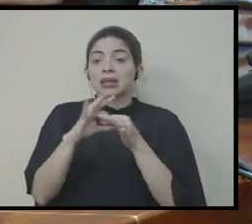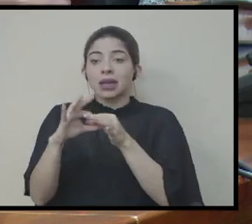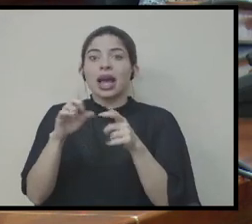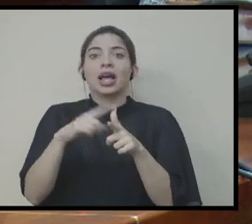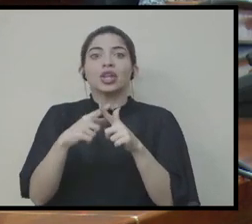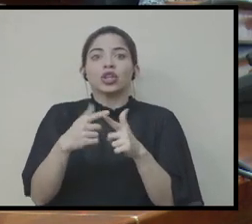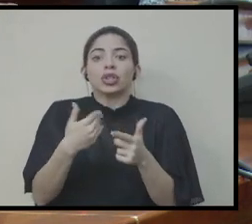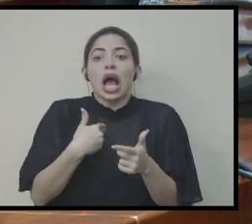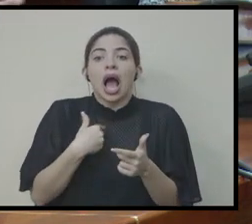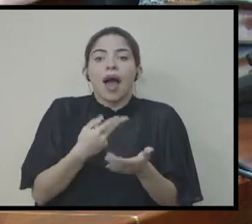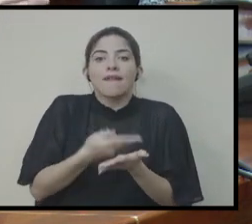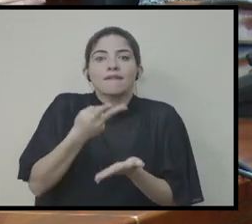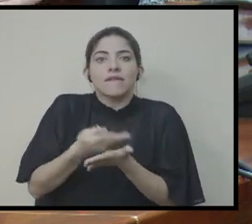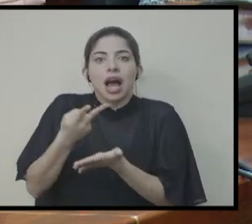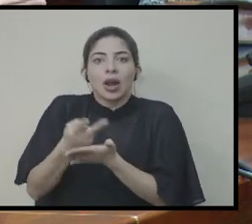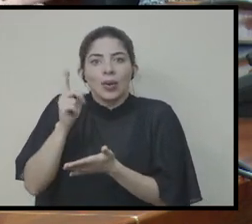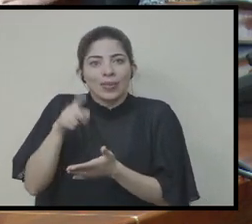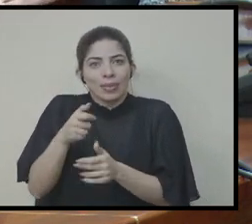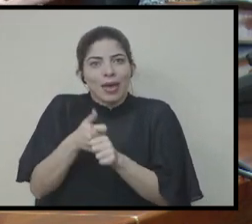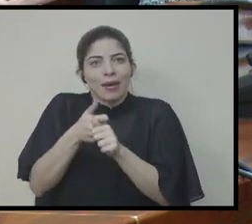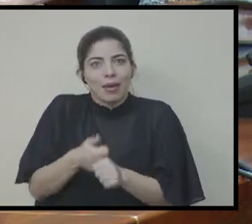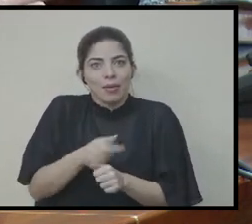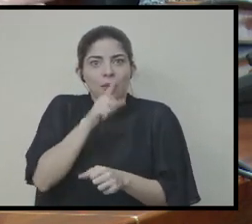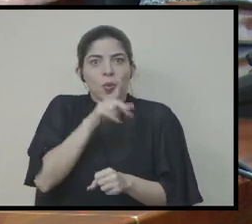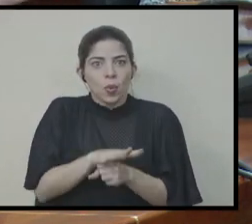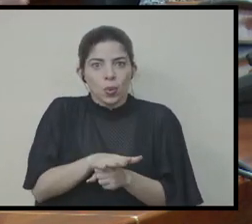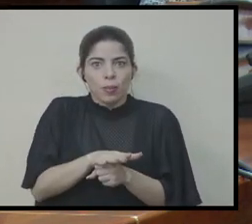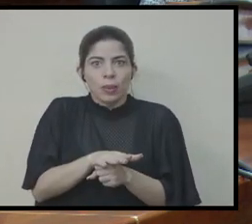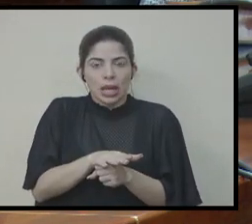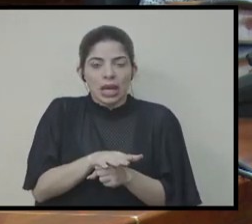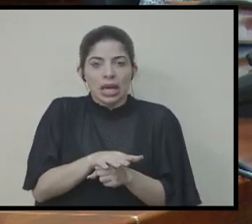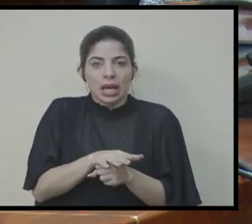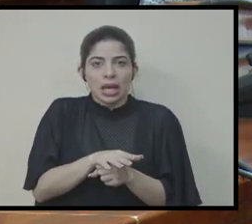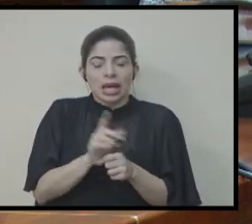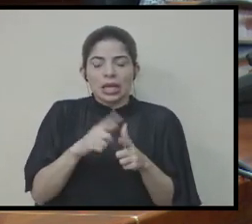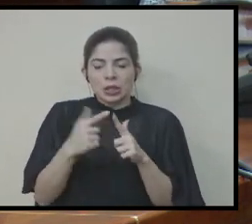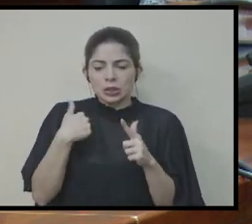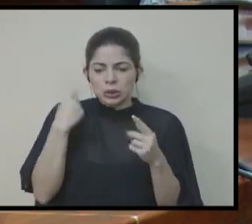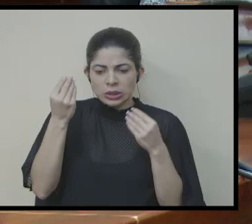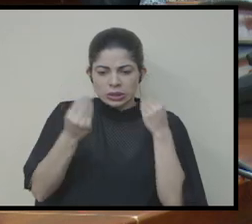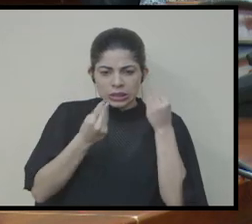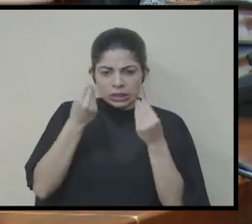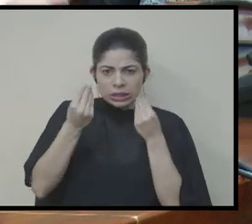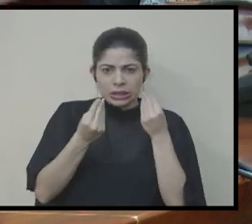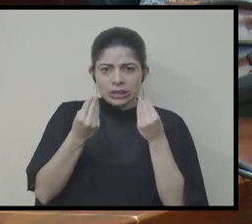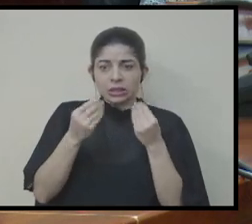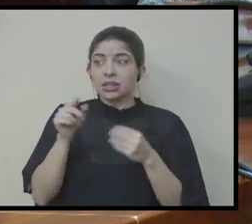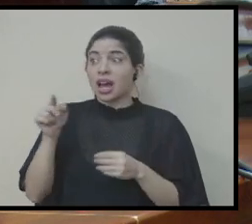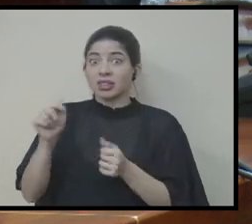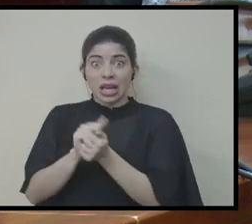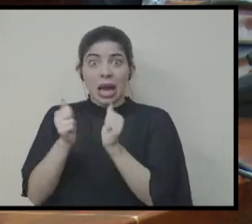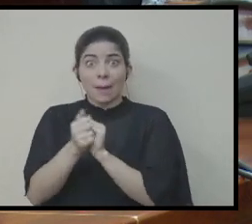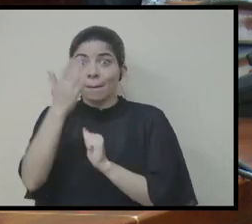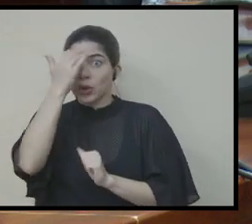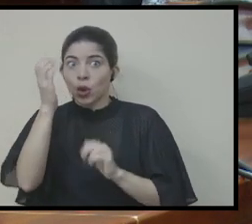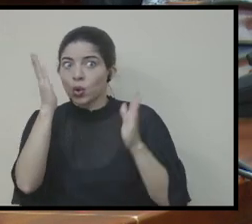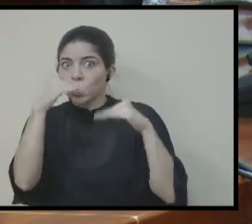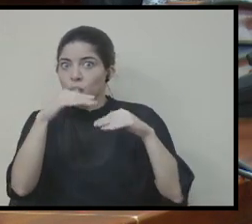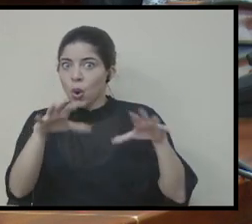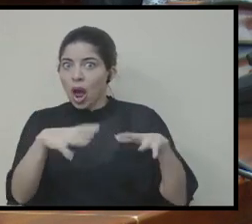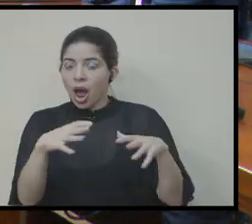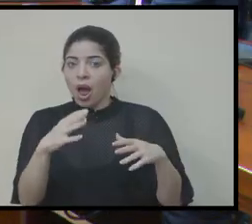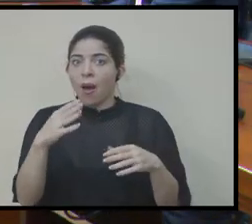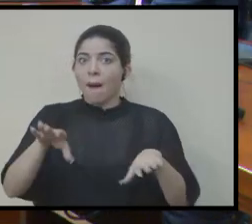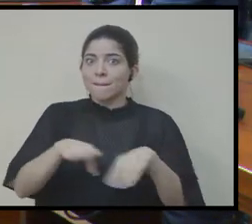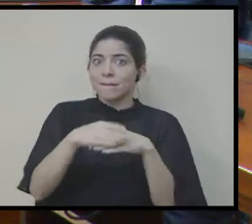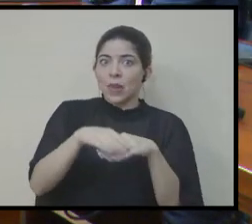ok, aquí hay valores que tienen que seguirse cumpliendo. Ok, empiezo a pensar, me voy. Y eso cambió porque no hay eventos, se